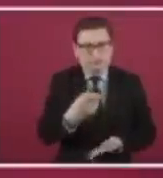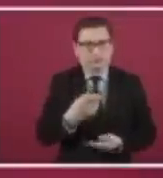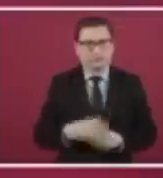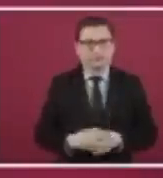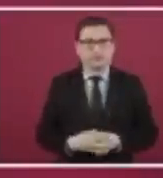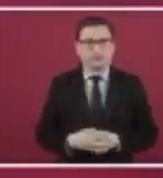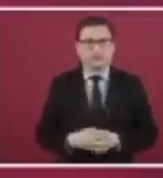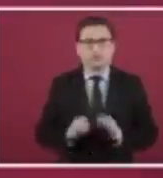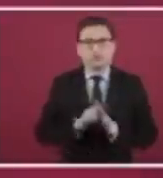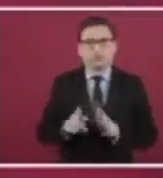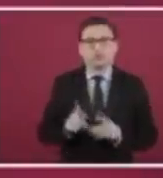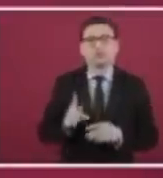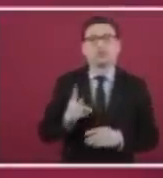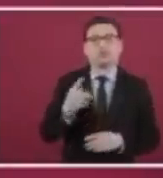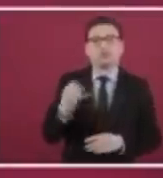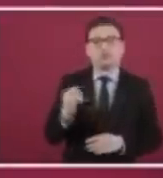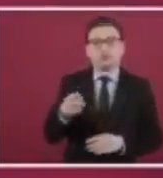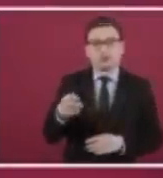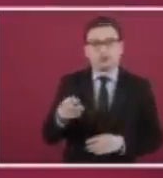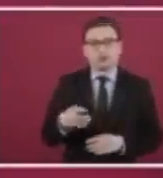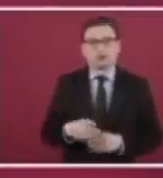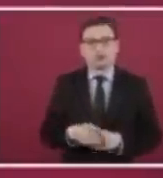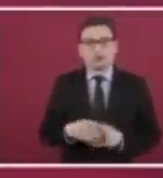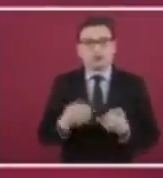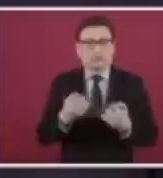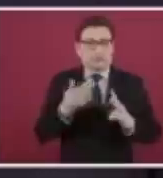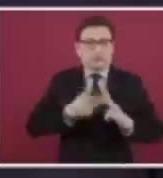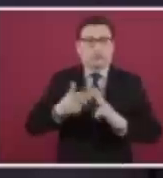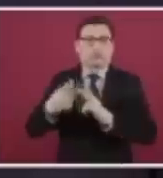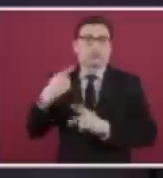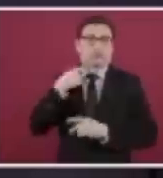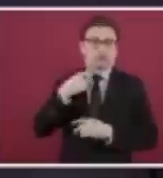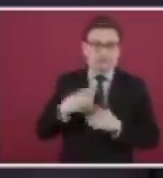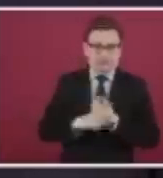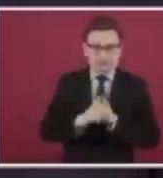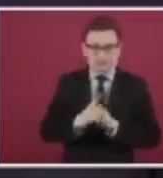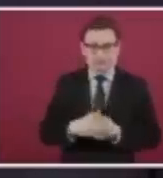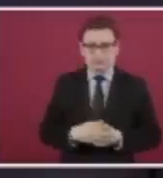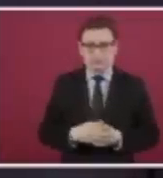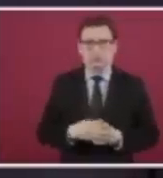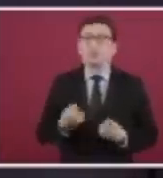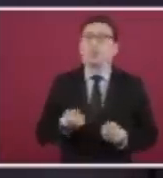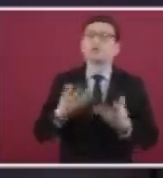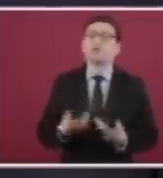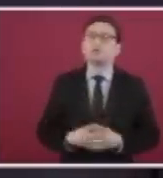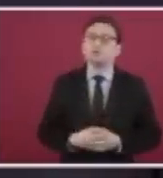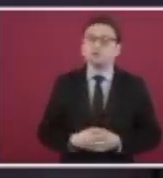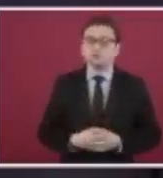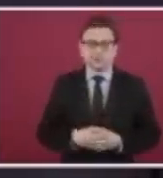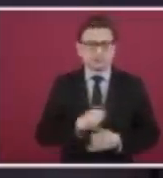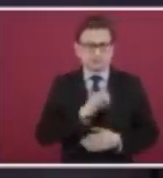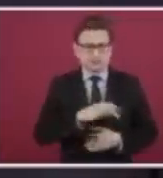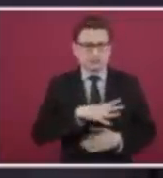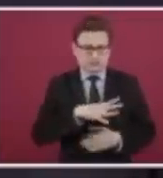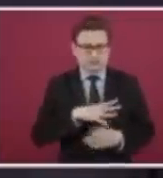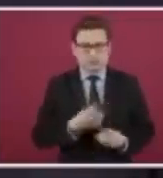En Tijuana, en homicidios. ¿Tenemos el número? Sí.